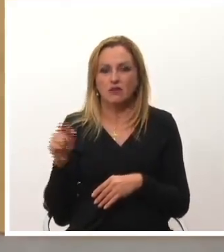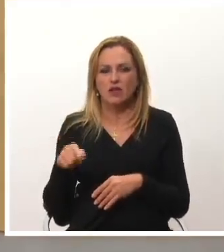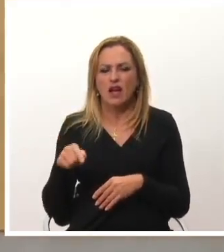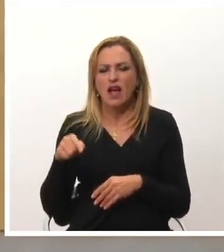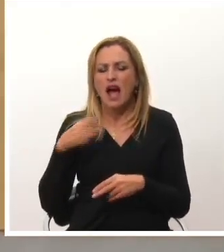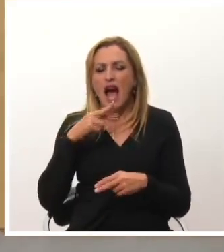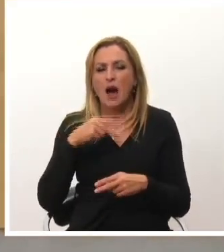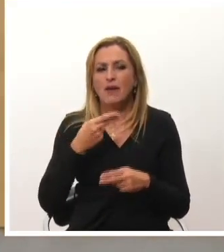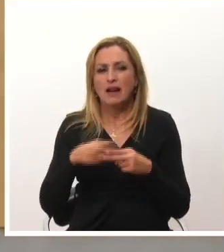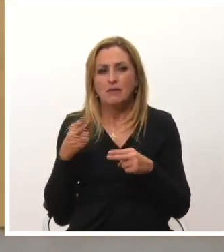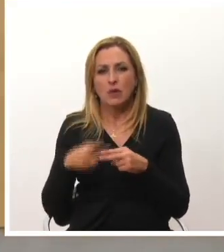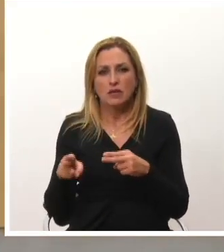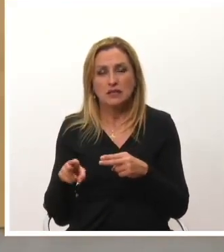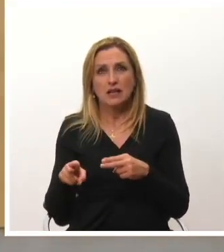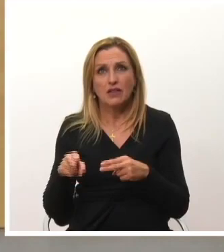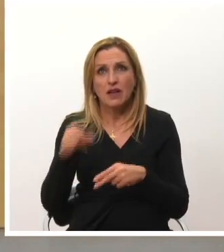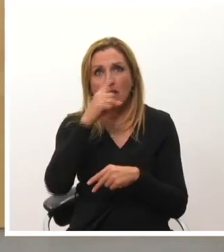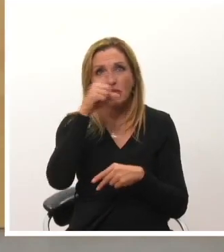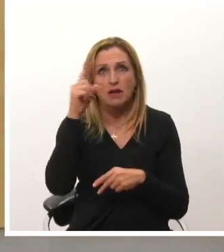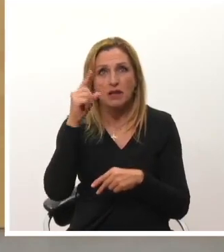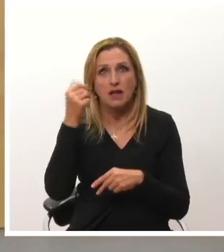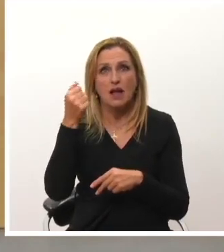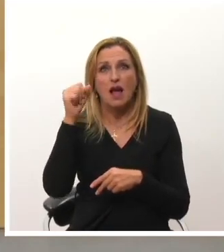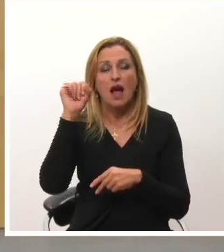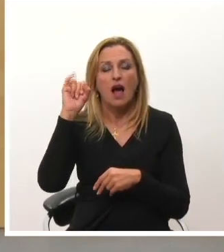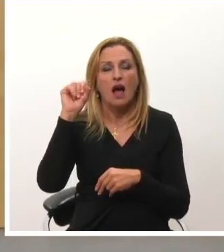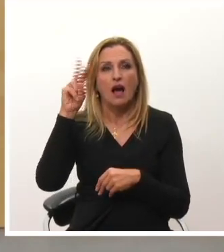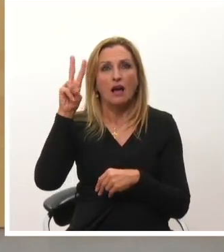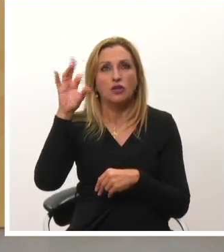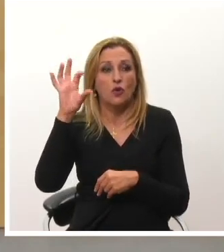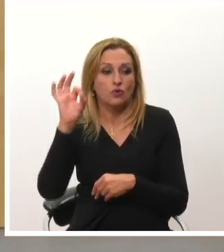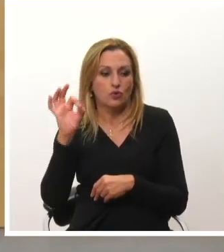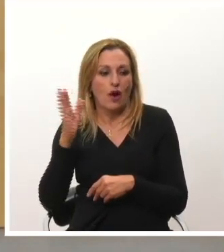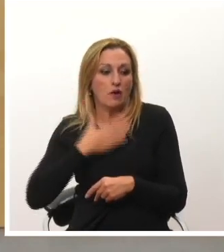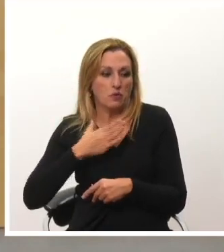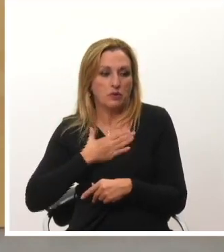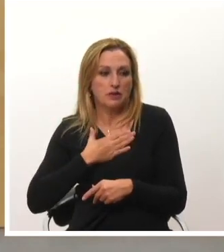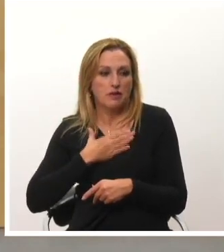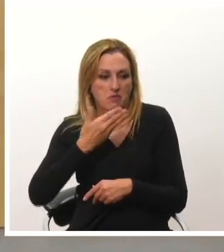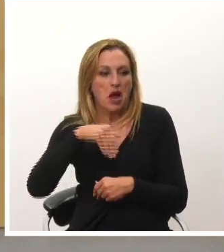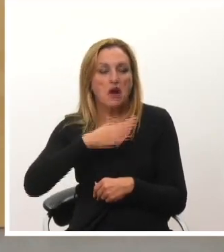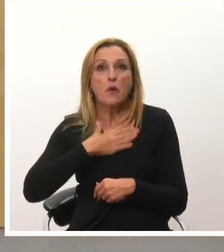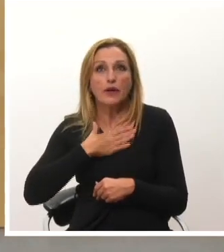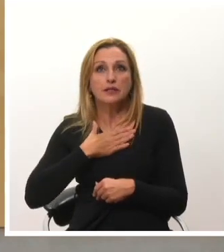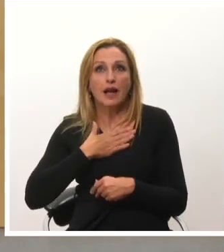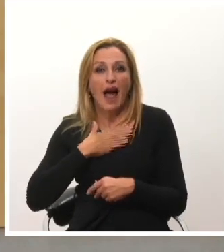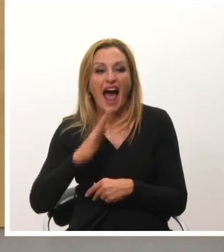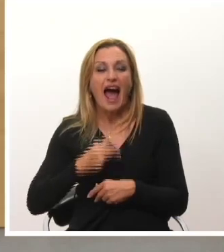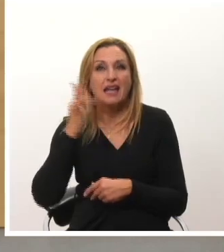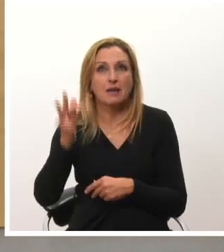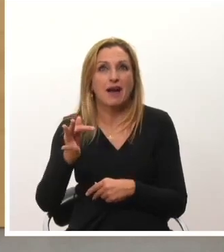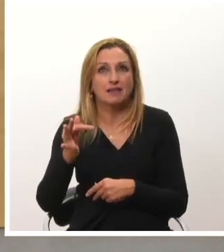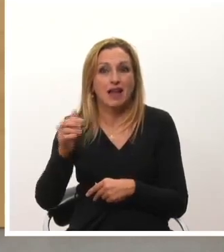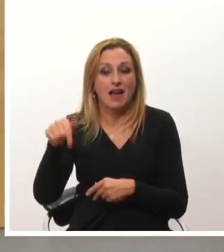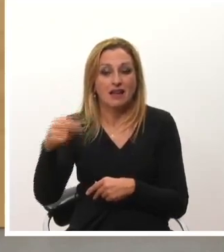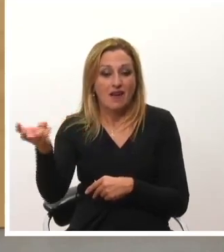parece muy bien a vosotros Ayuso nos encanta eh es nuestra Sí hay usos nuestra Ayuso es nuestra Sí sí Y además Ayuso vino aquí a